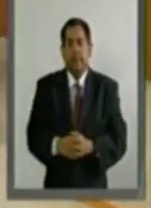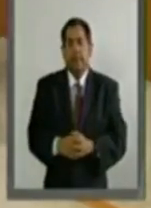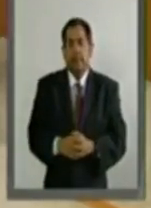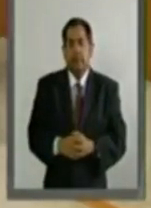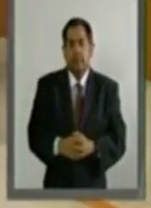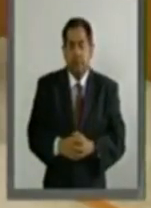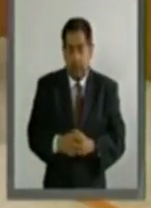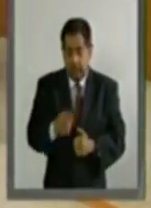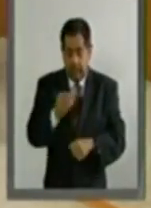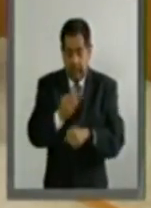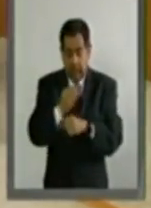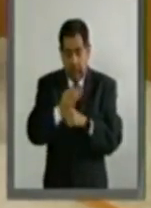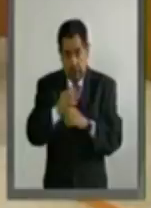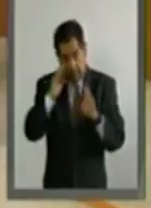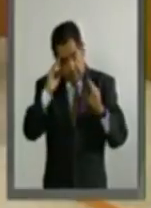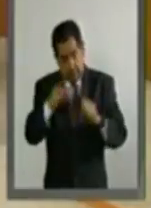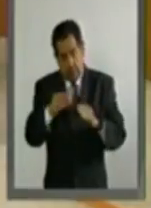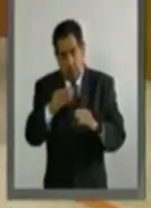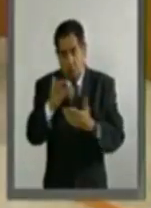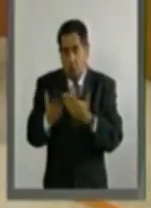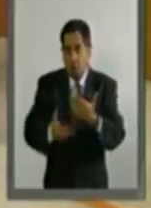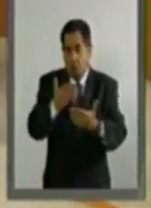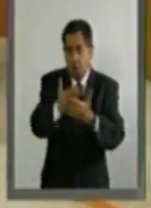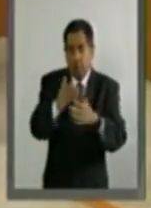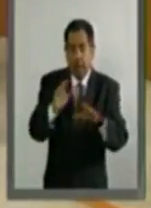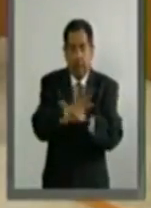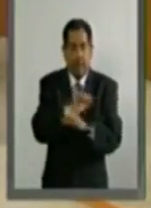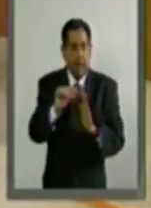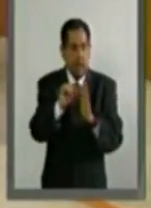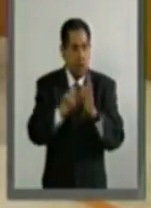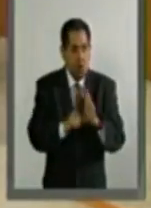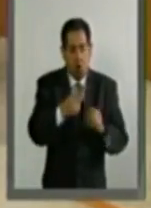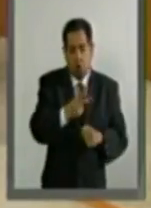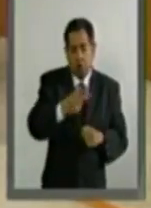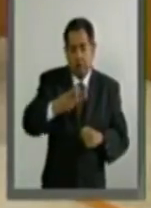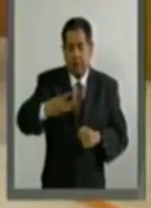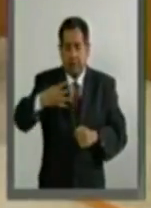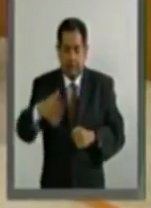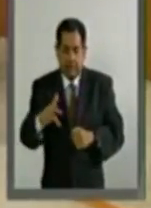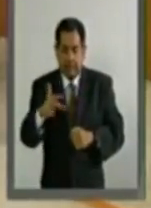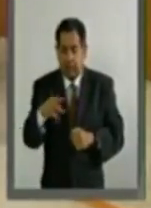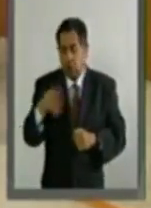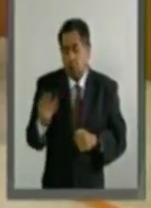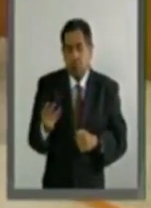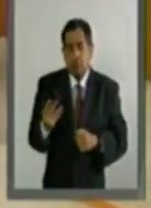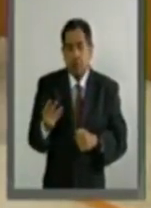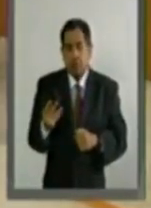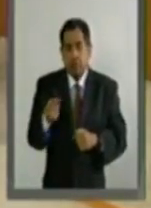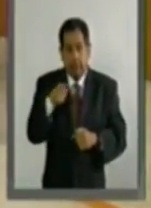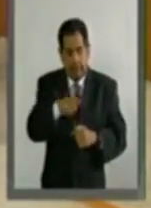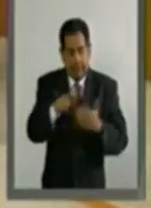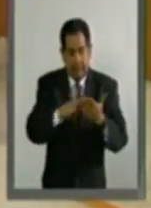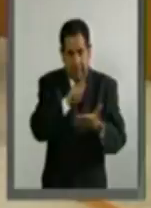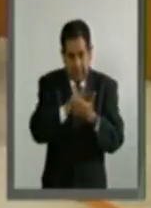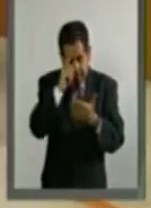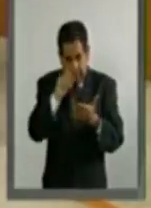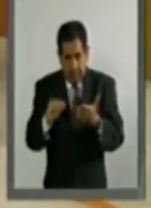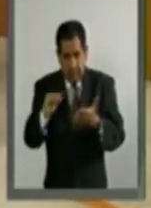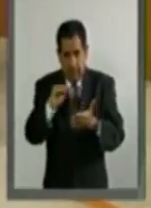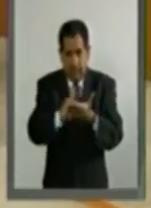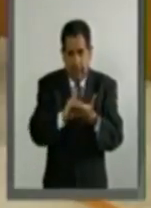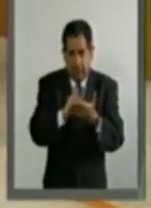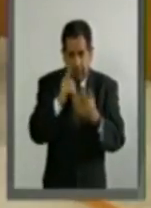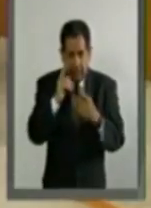En este sentido, propone reformar los artículos 2, 3, 11 y 14 de dicha ley para incluir el cambio